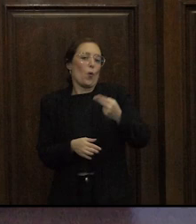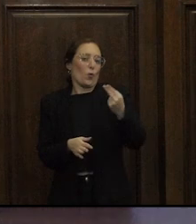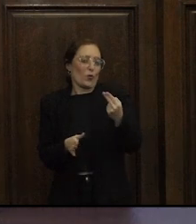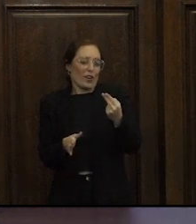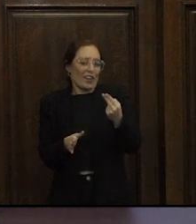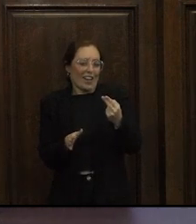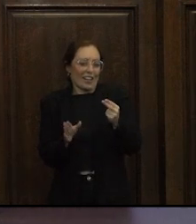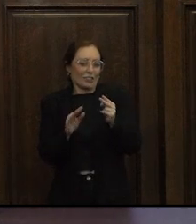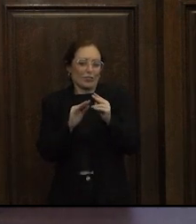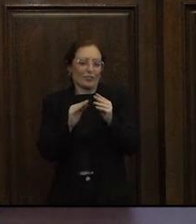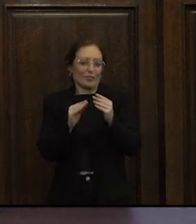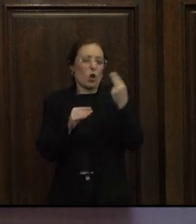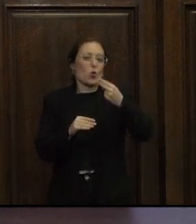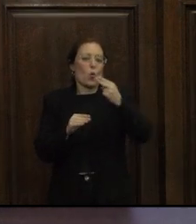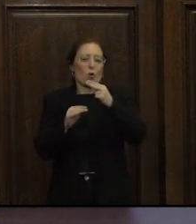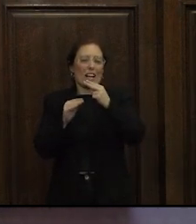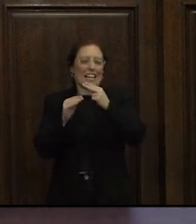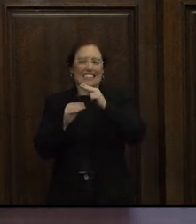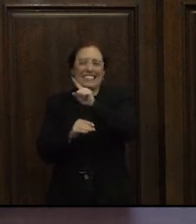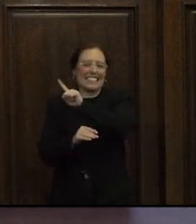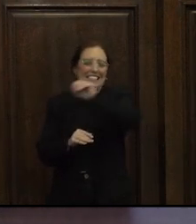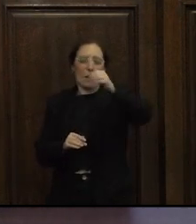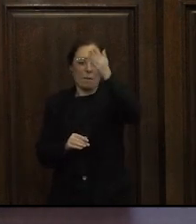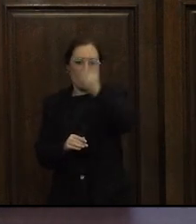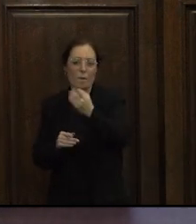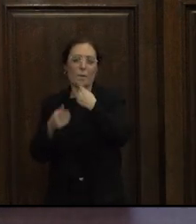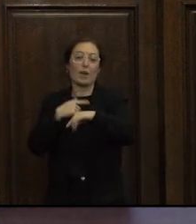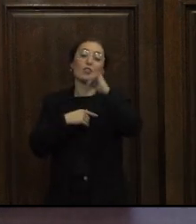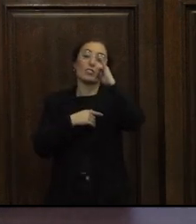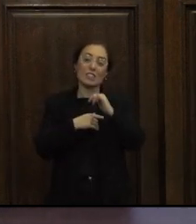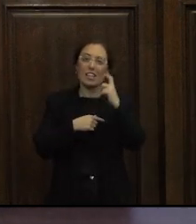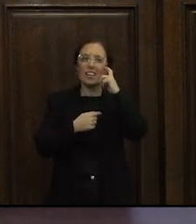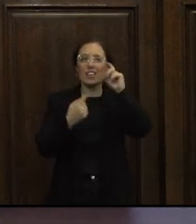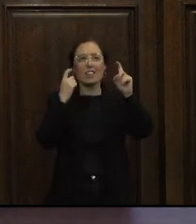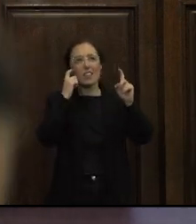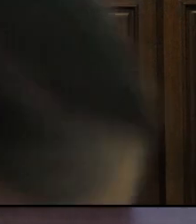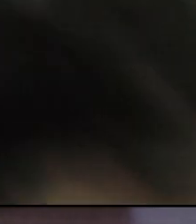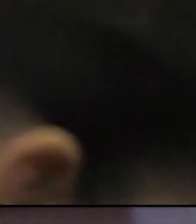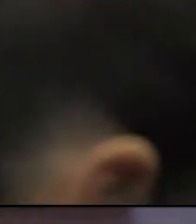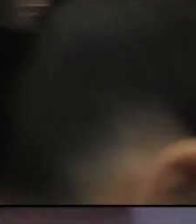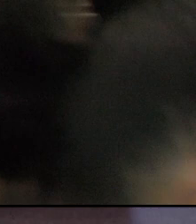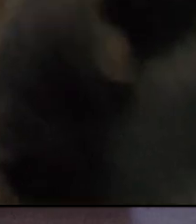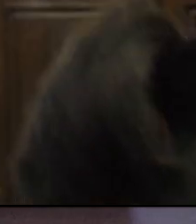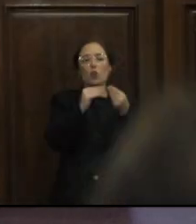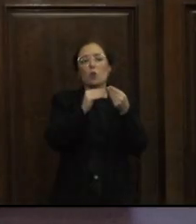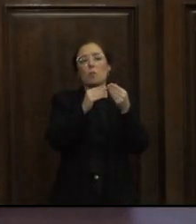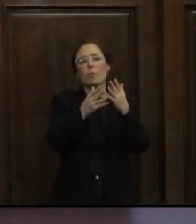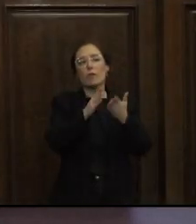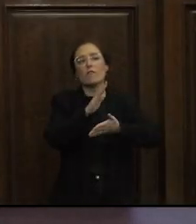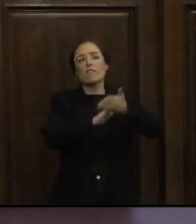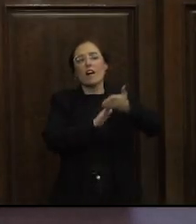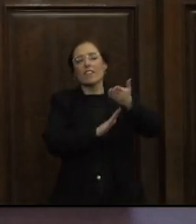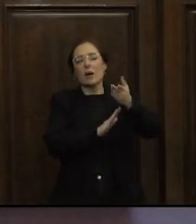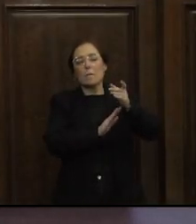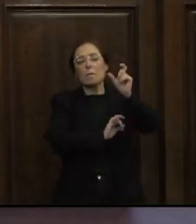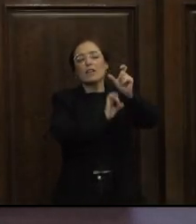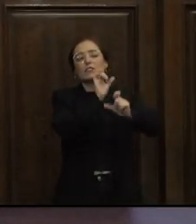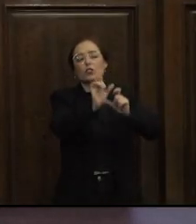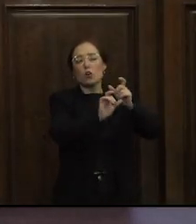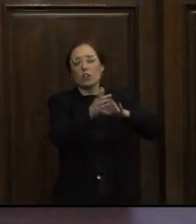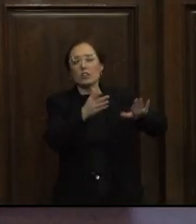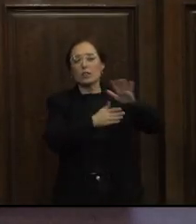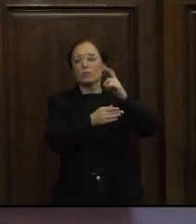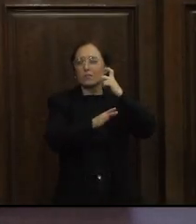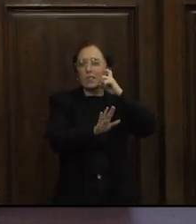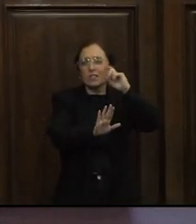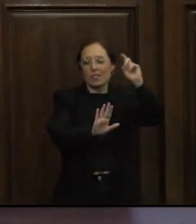la totalidad del fenómeno, pero intenta levantar ciertos puntos que serían tendencias, ¿no? De cómo funciona la lógica en